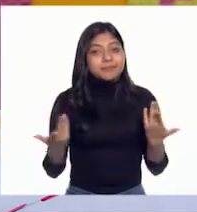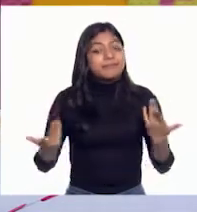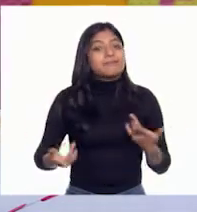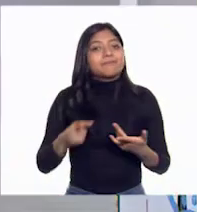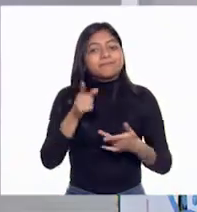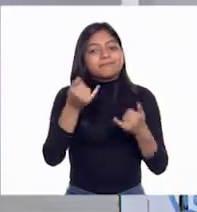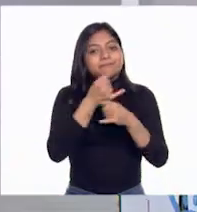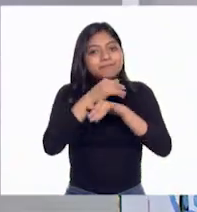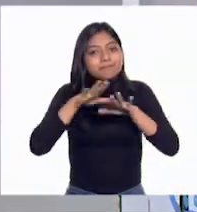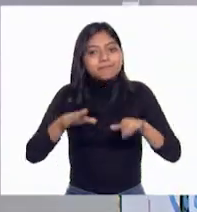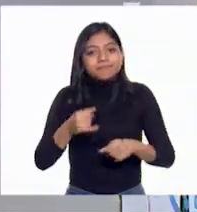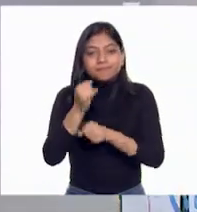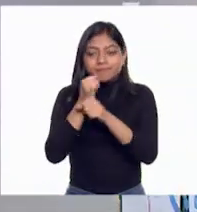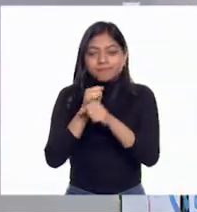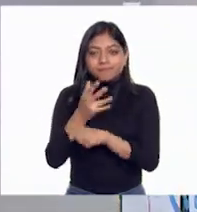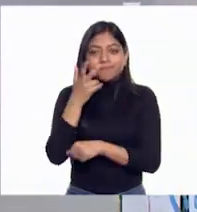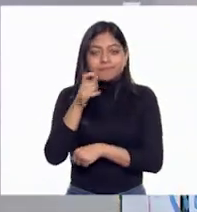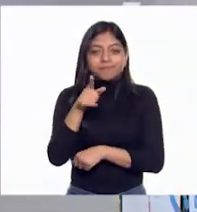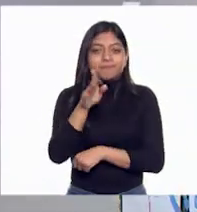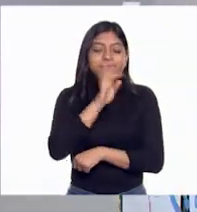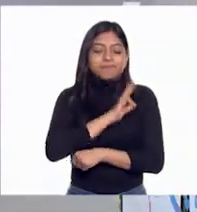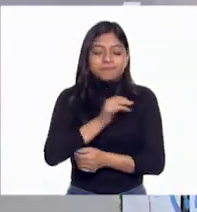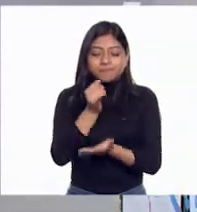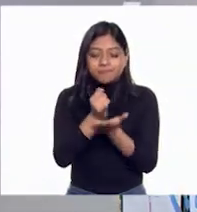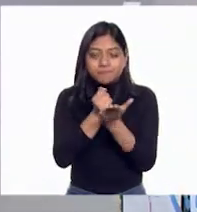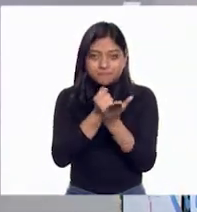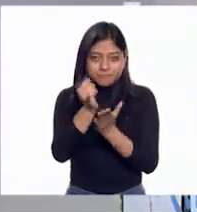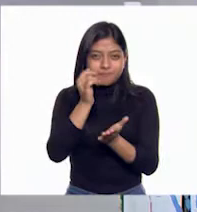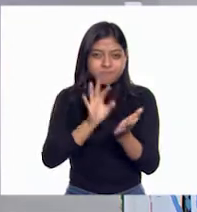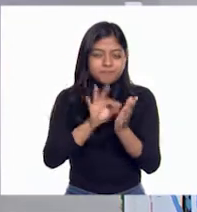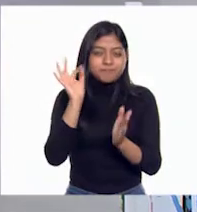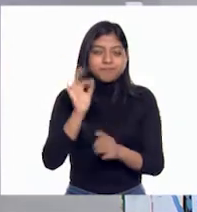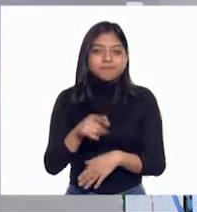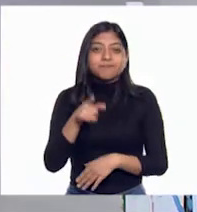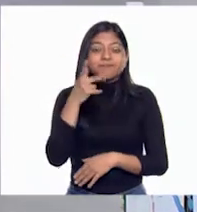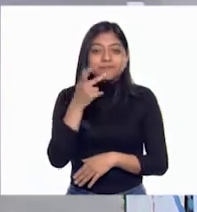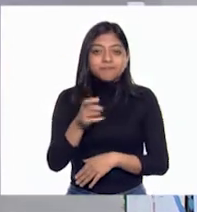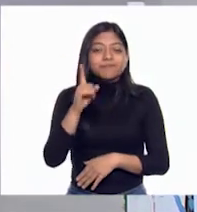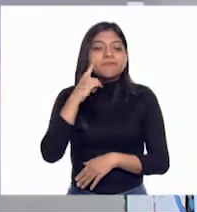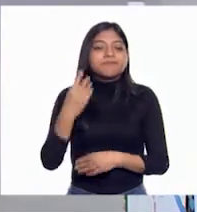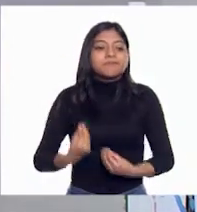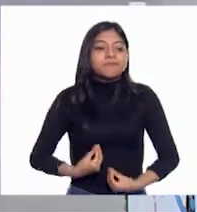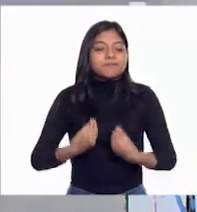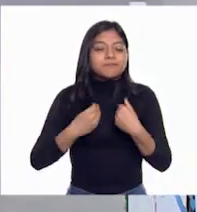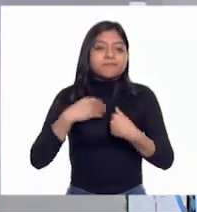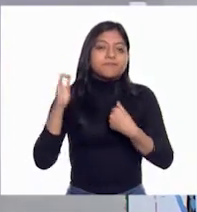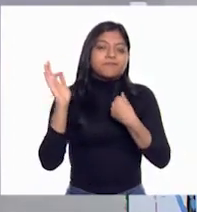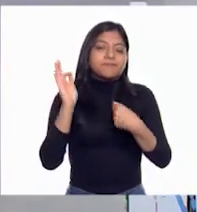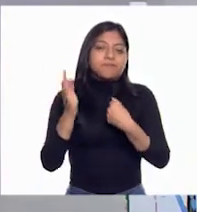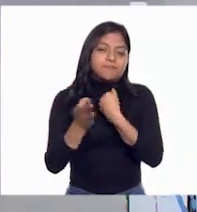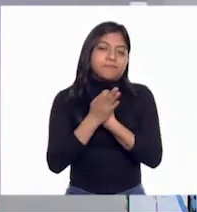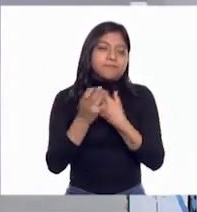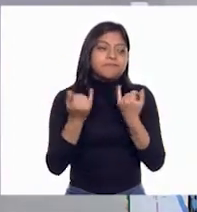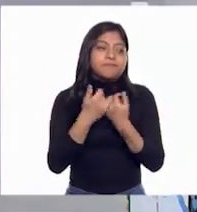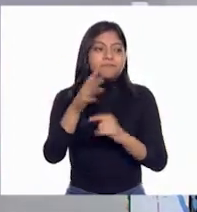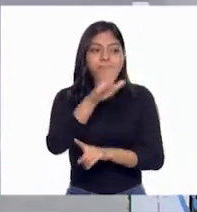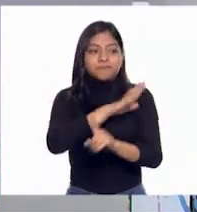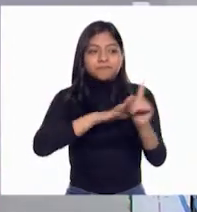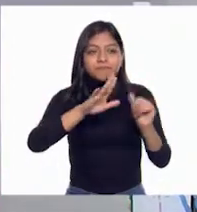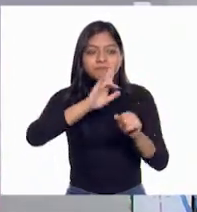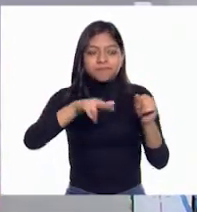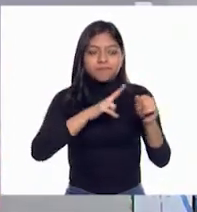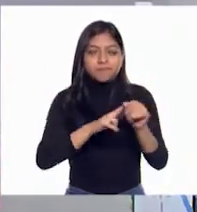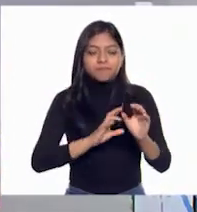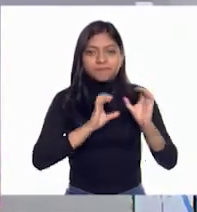con información nos permite tomar decisiones y realizar acciones que valoramos como positivas y a favor del medio ambiente. Además, tener acceso